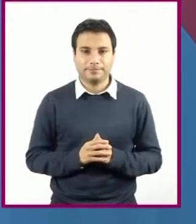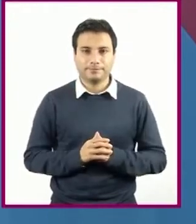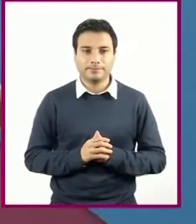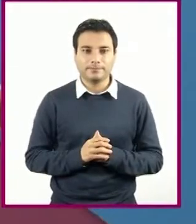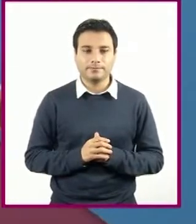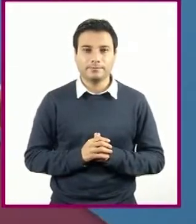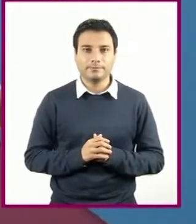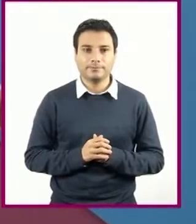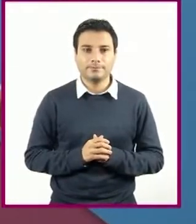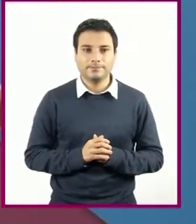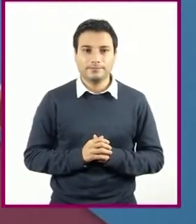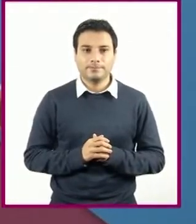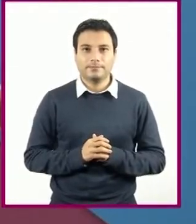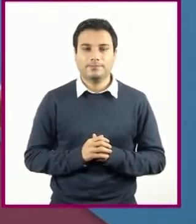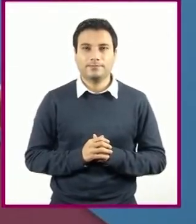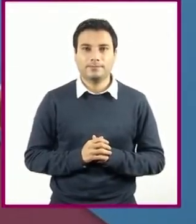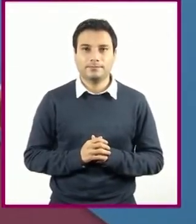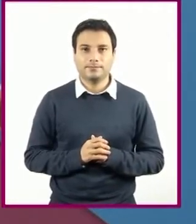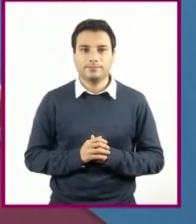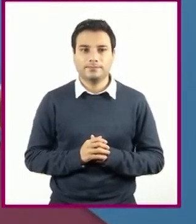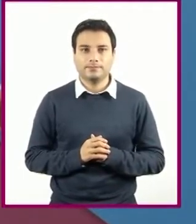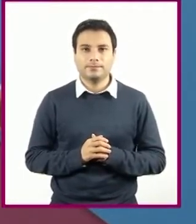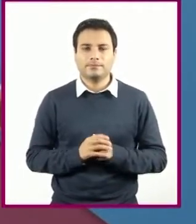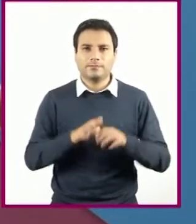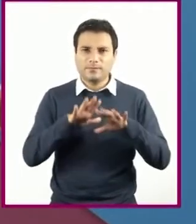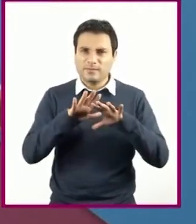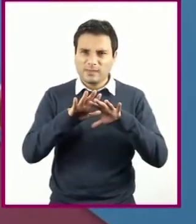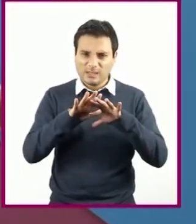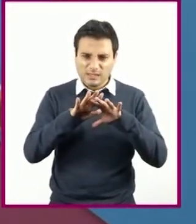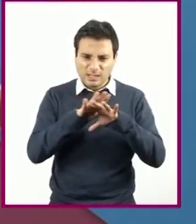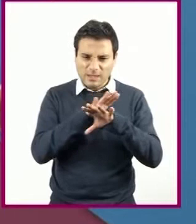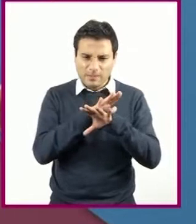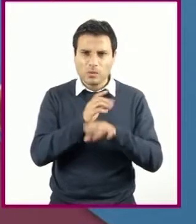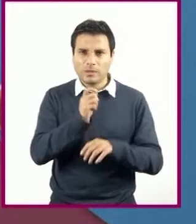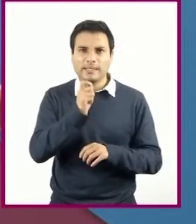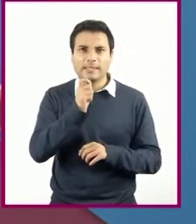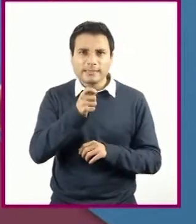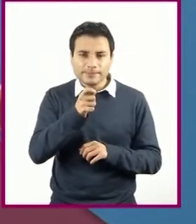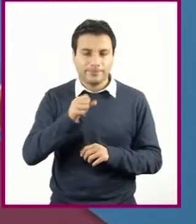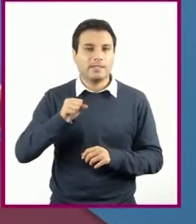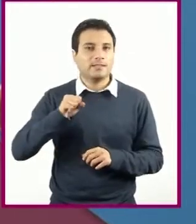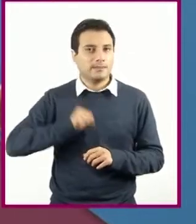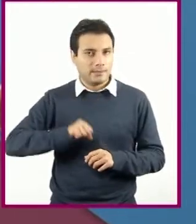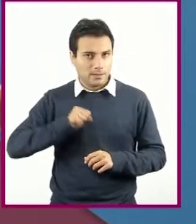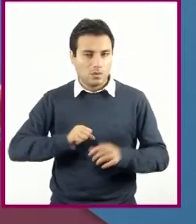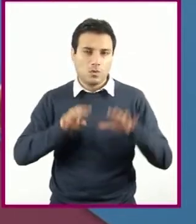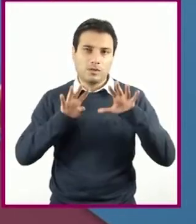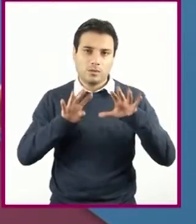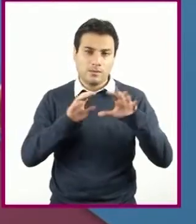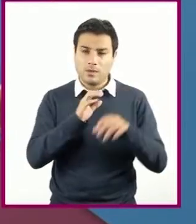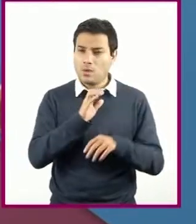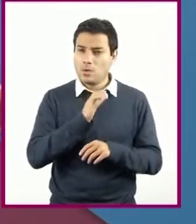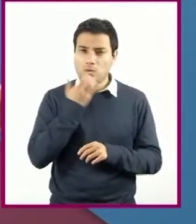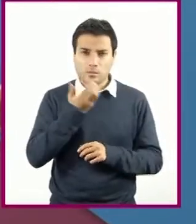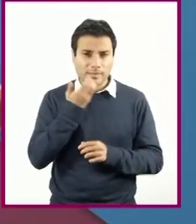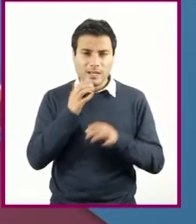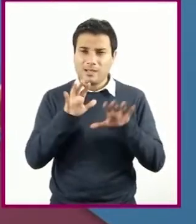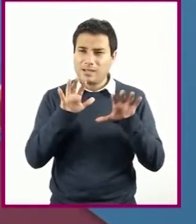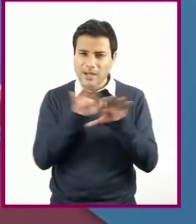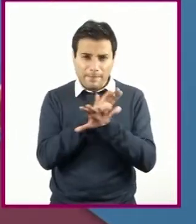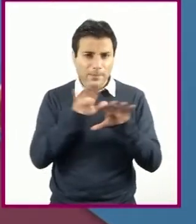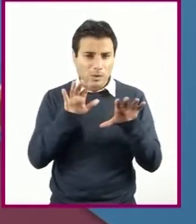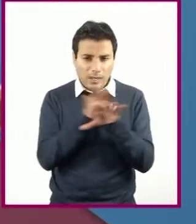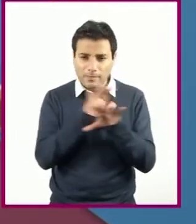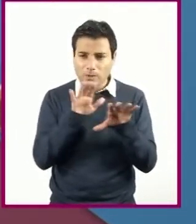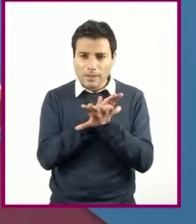sesión. Cambio es el término que define al siglo XIX. Cambio en función de las